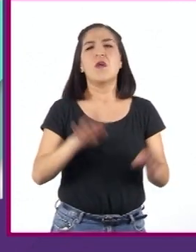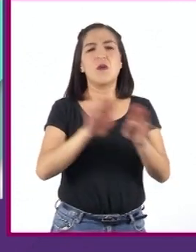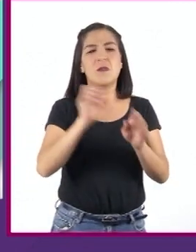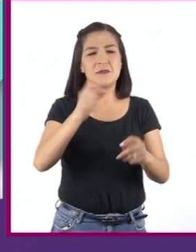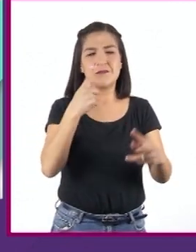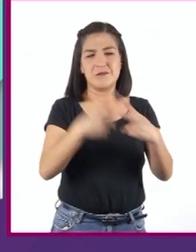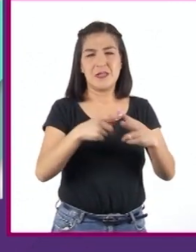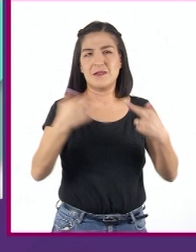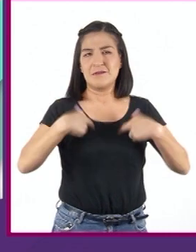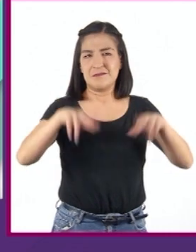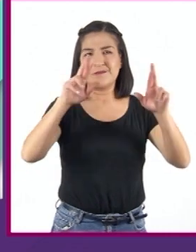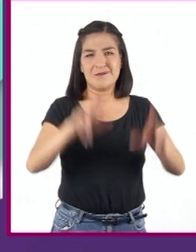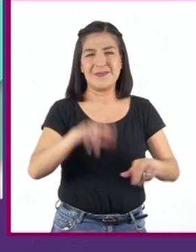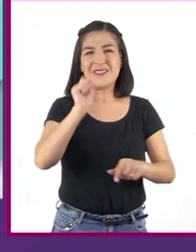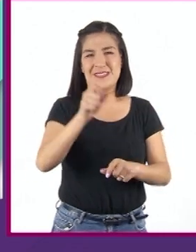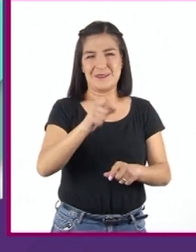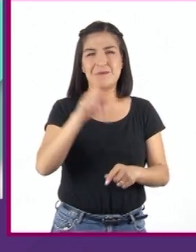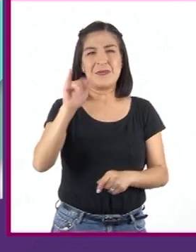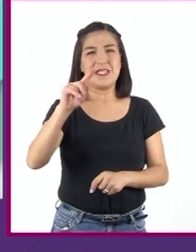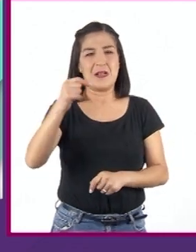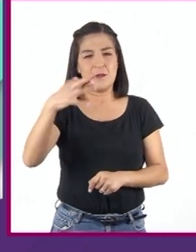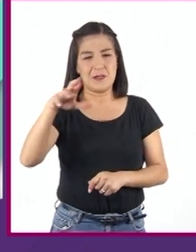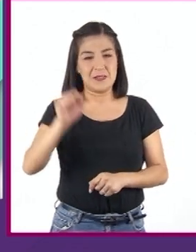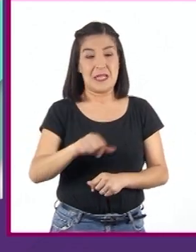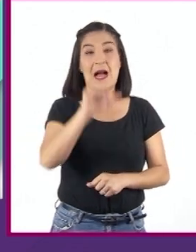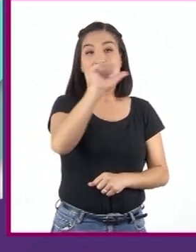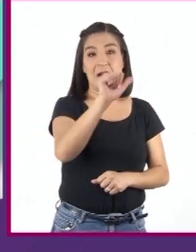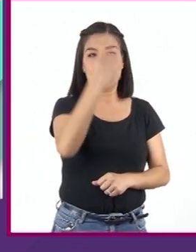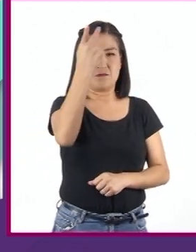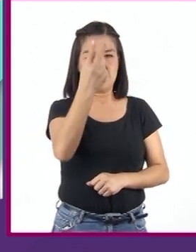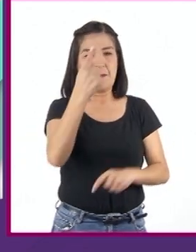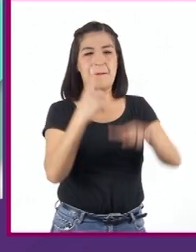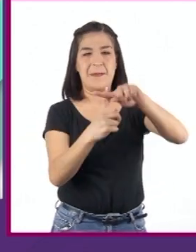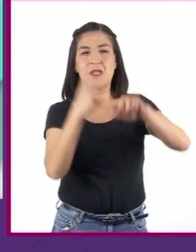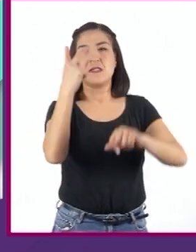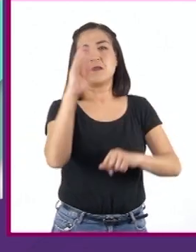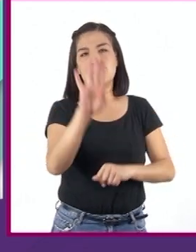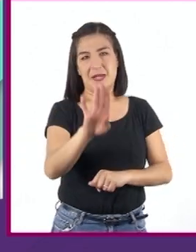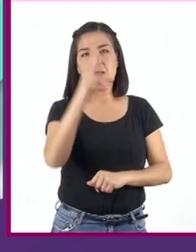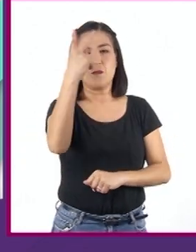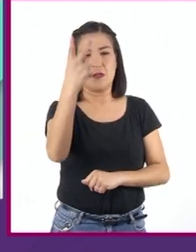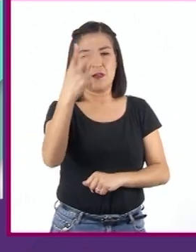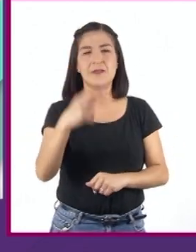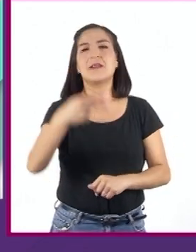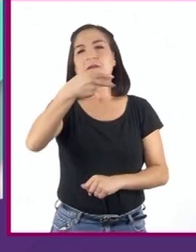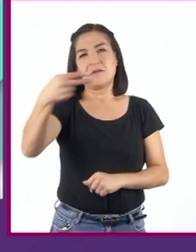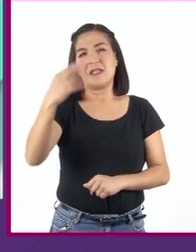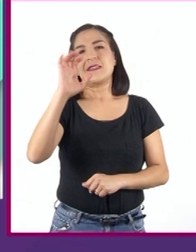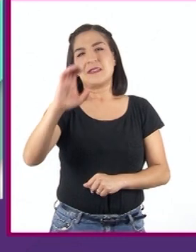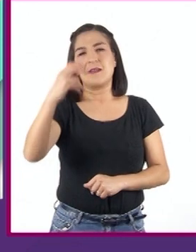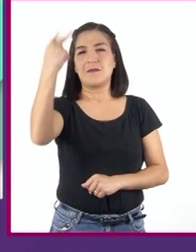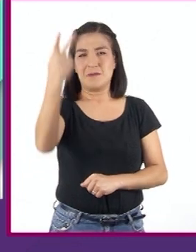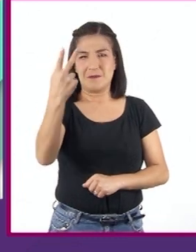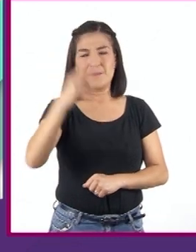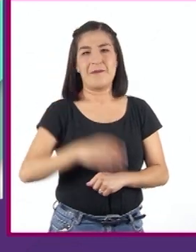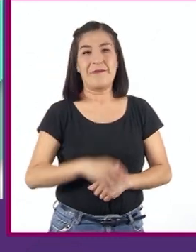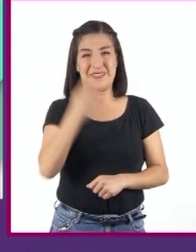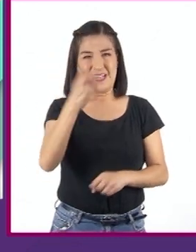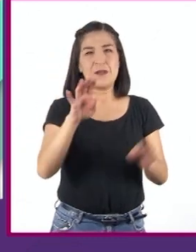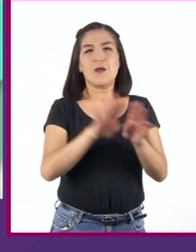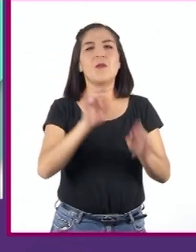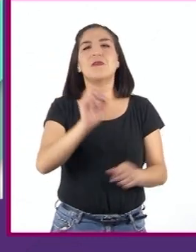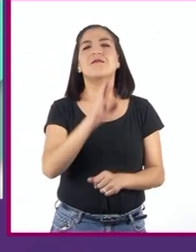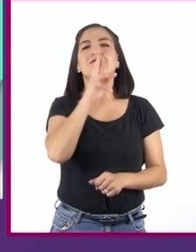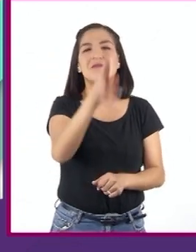que representa el teorema de Pitágoras es A al cuadrado más b al cuadrado igual a c al cuadrado. Esta expresión resulta